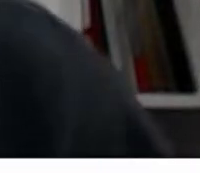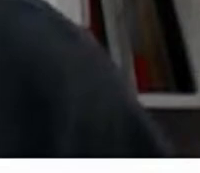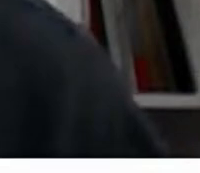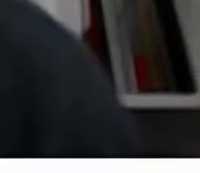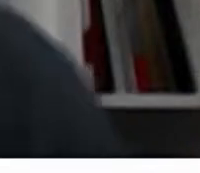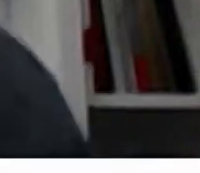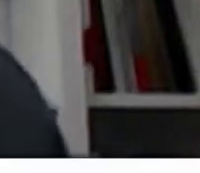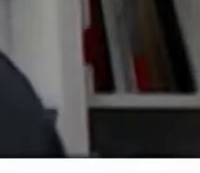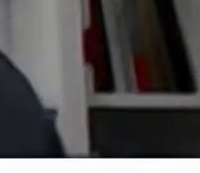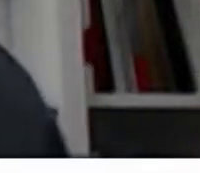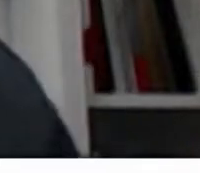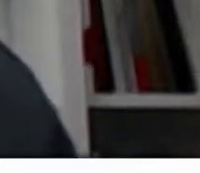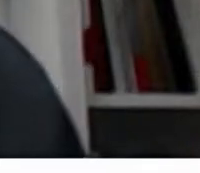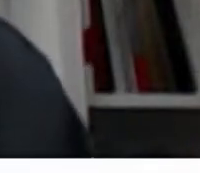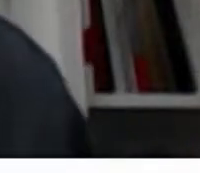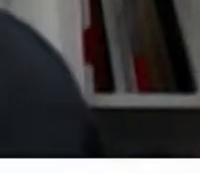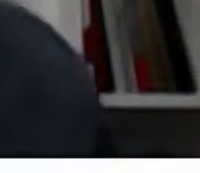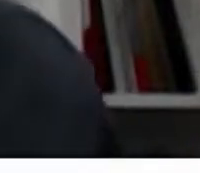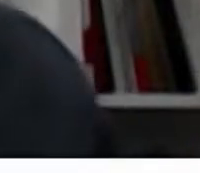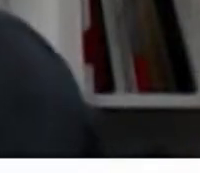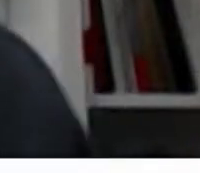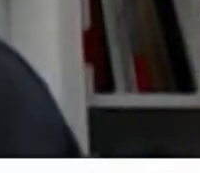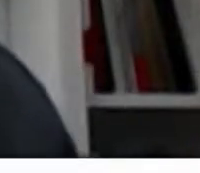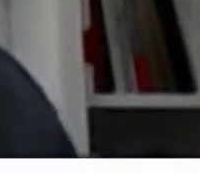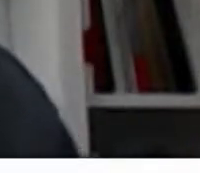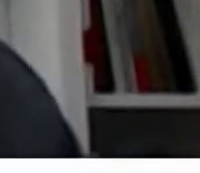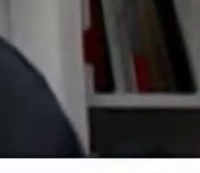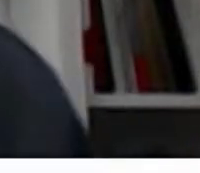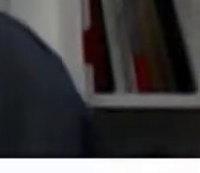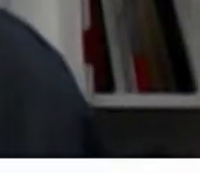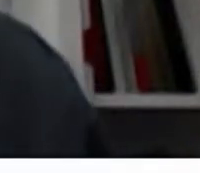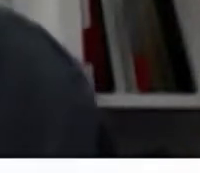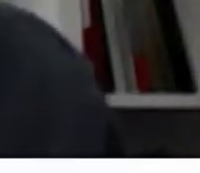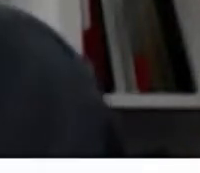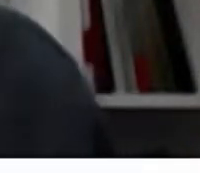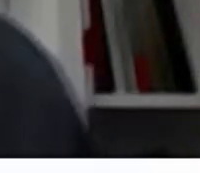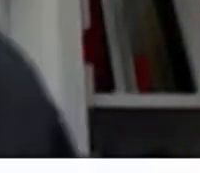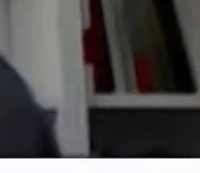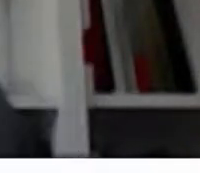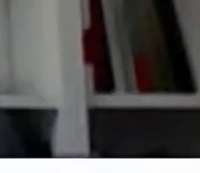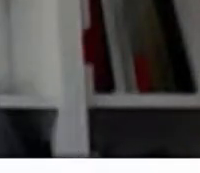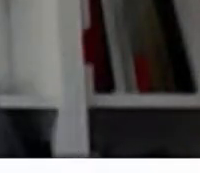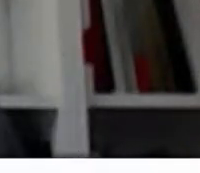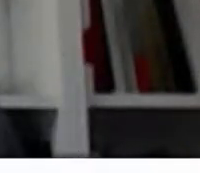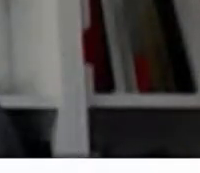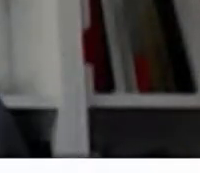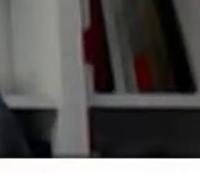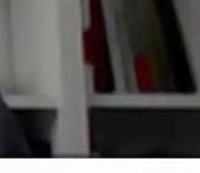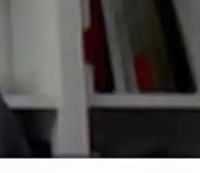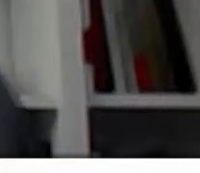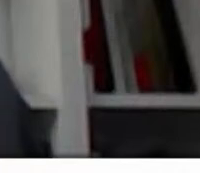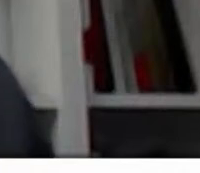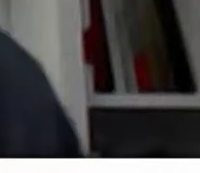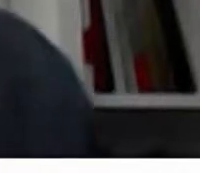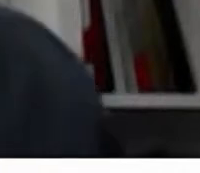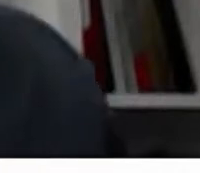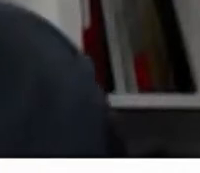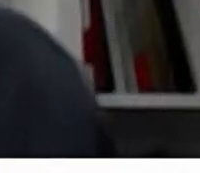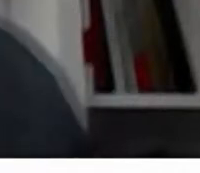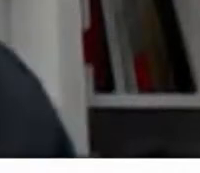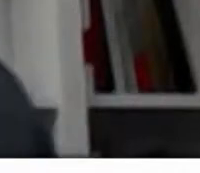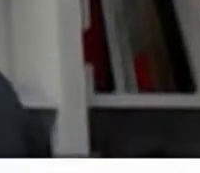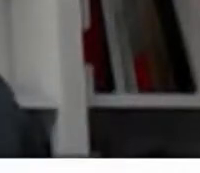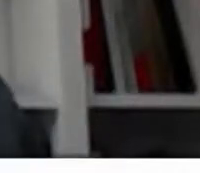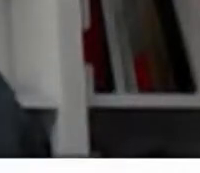agenda santafesina de los problemas. El gobernador está callado. El gobernador no opina sobre los temas de Santa Fe en Buenos Aires. No